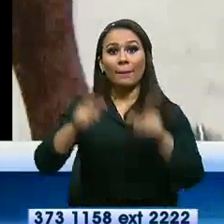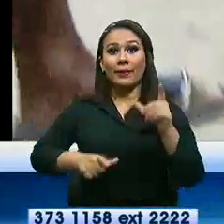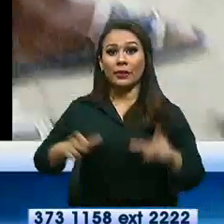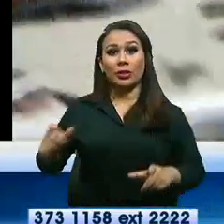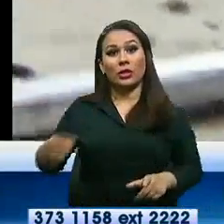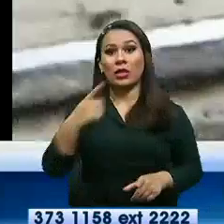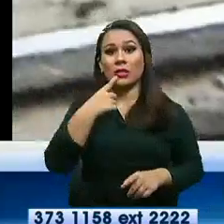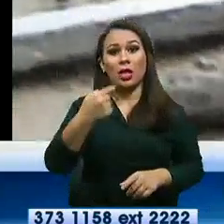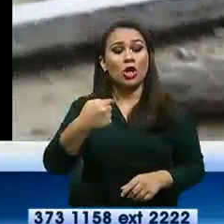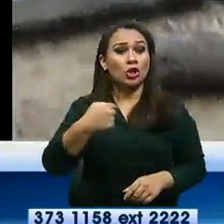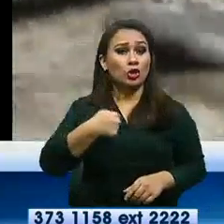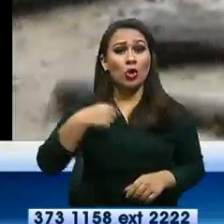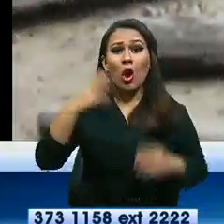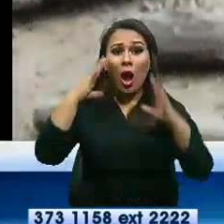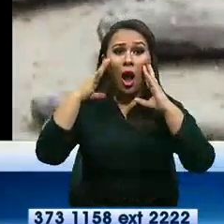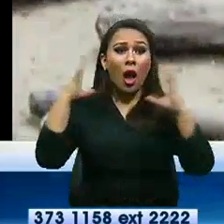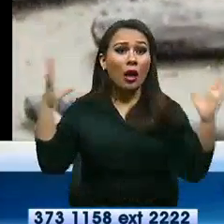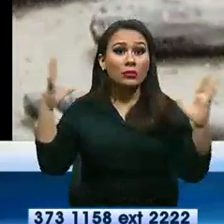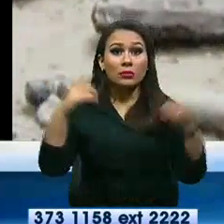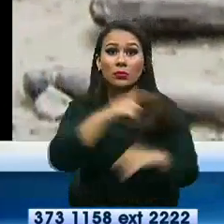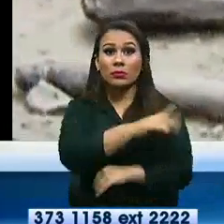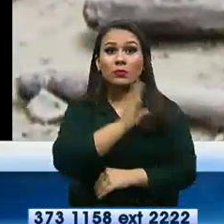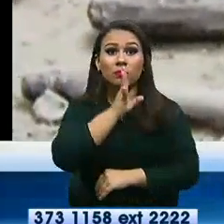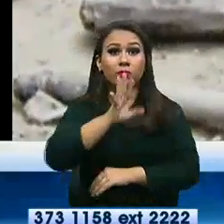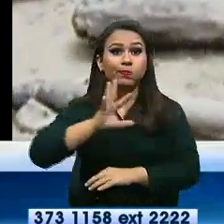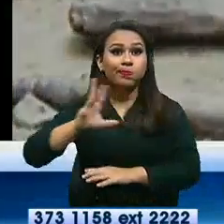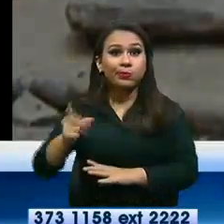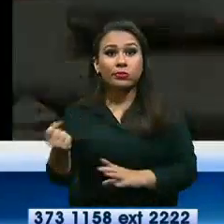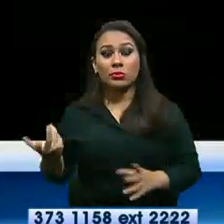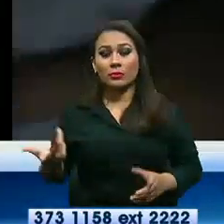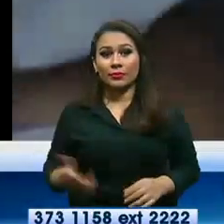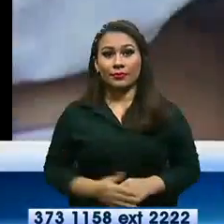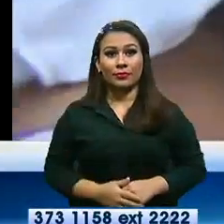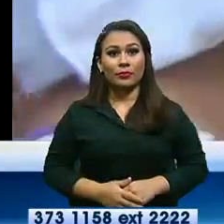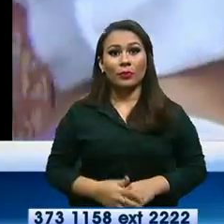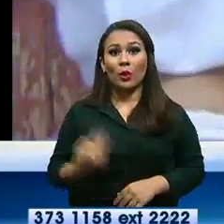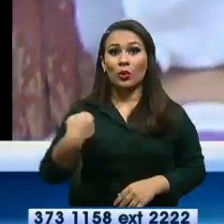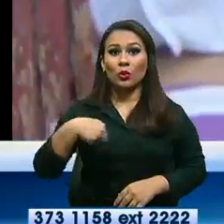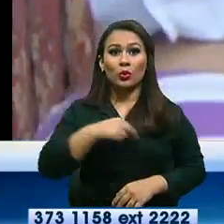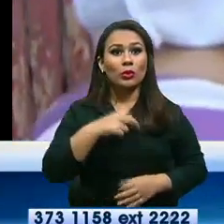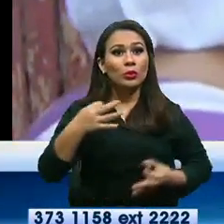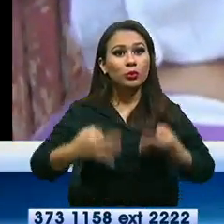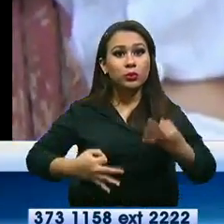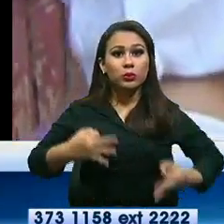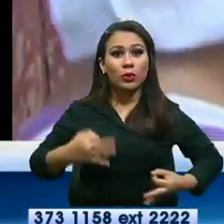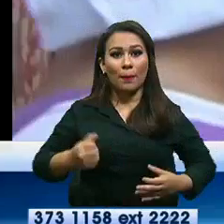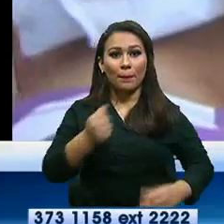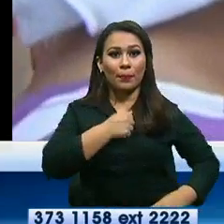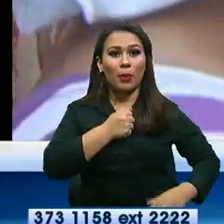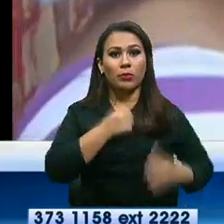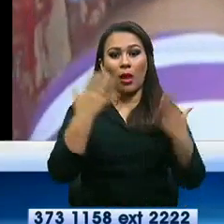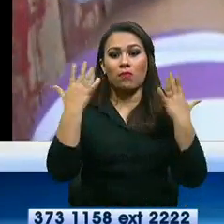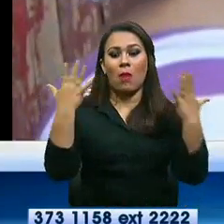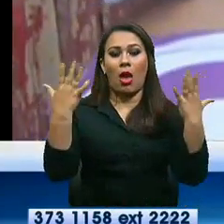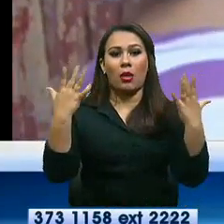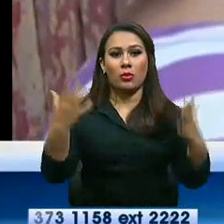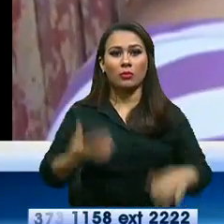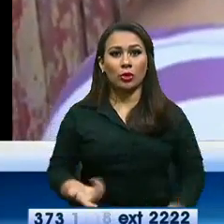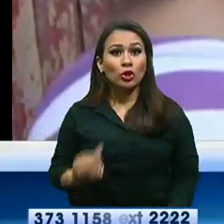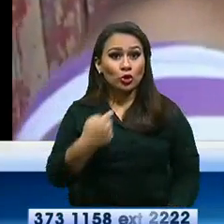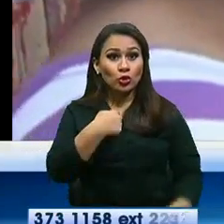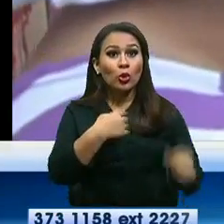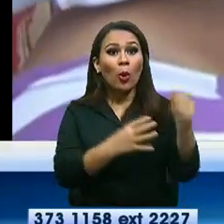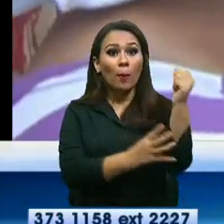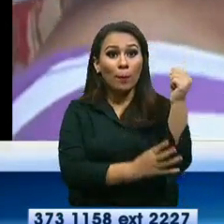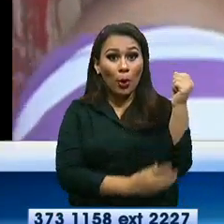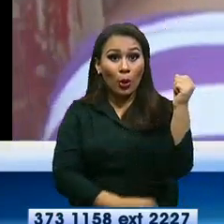actuaron así, cansados de los delincuentes. Le vamos a hacer justicia con nuestras propias manos. El hecho de que uno sea pobre